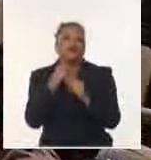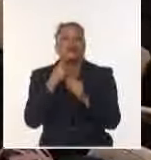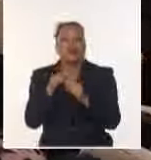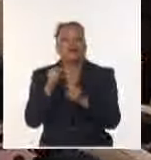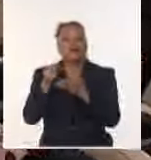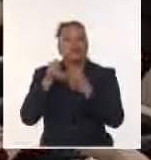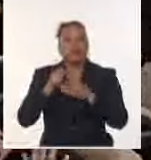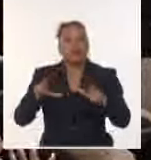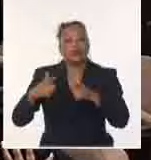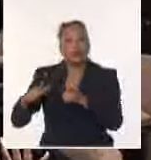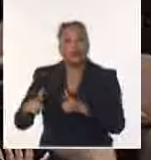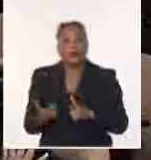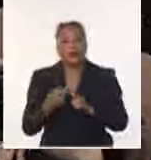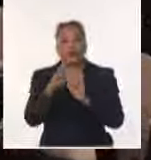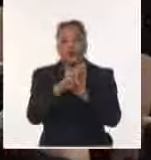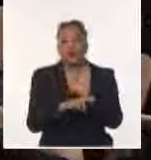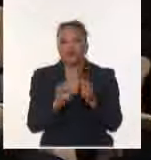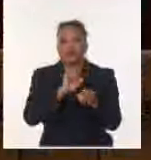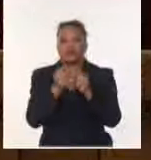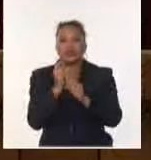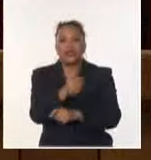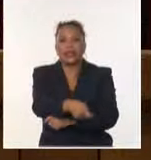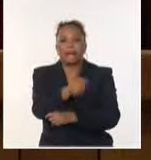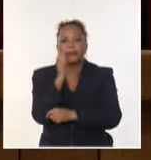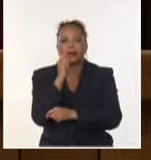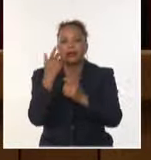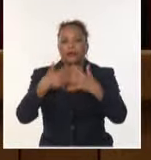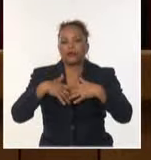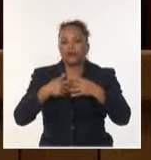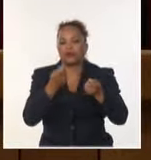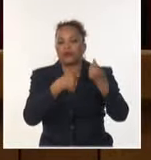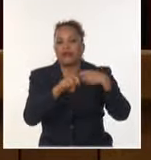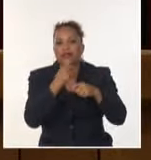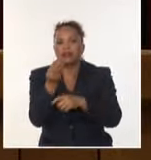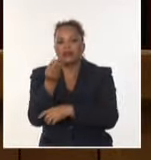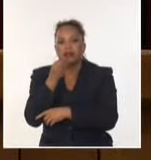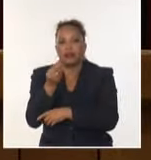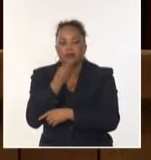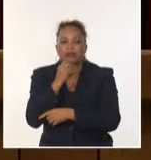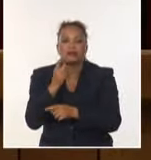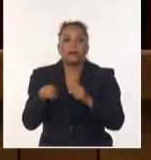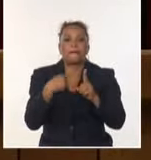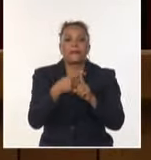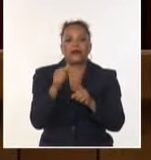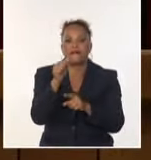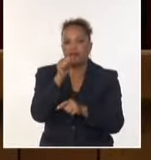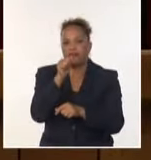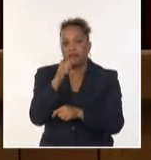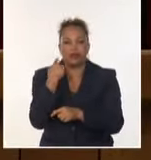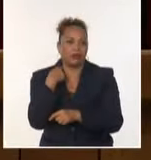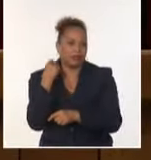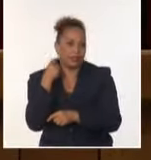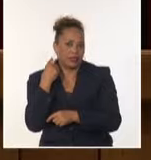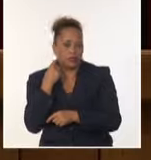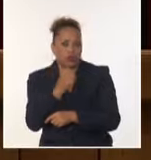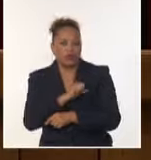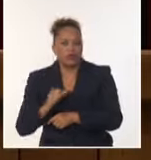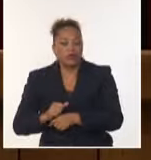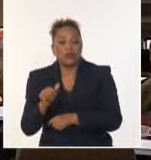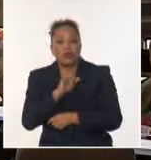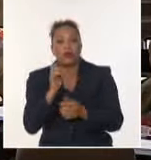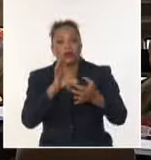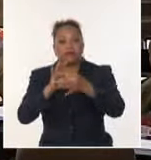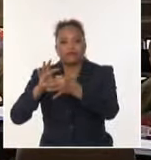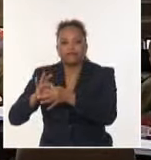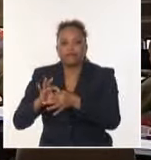de las regulaciones pesqueras sobre la producción industrial de alimentos y bebidas, al igual que fortalecer los encadenamientos